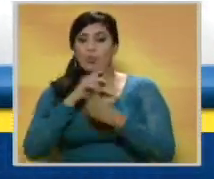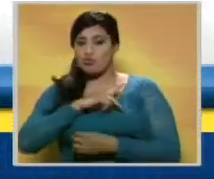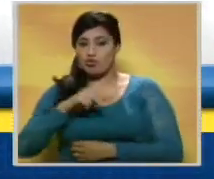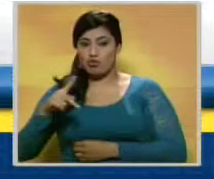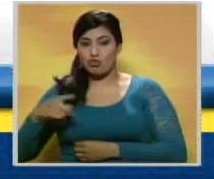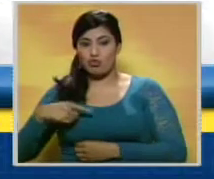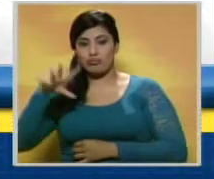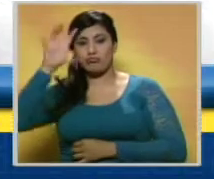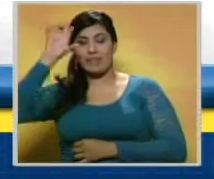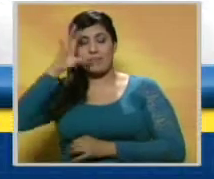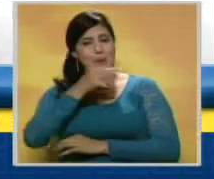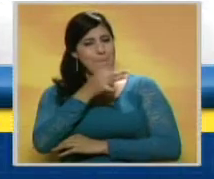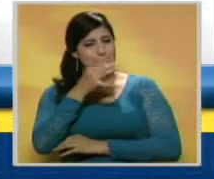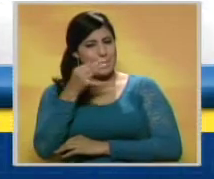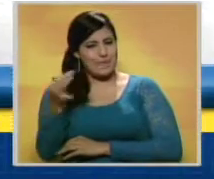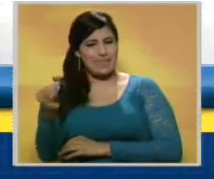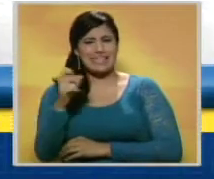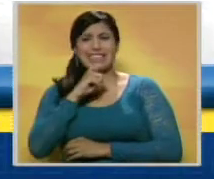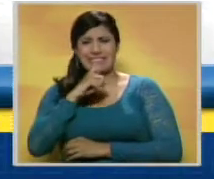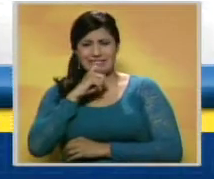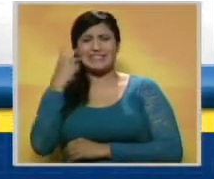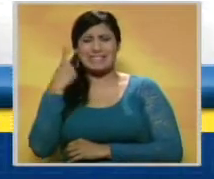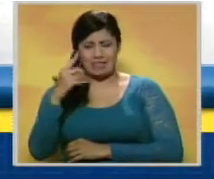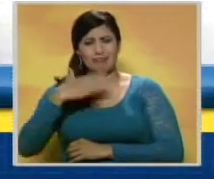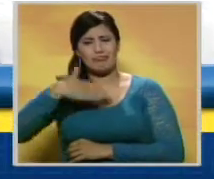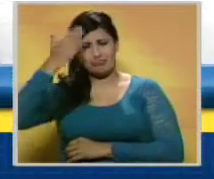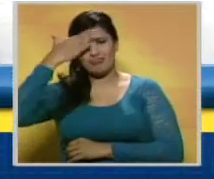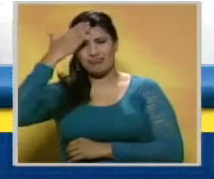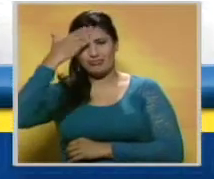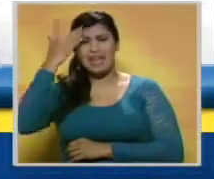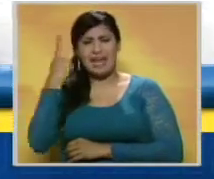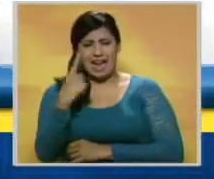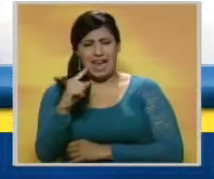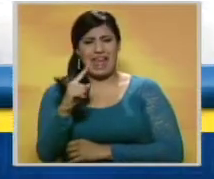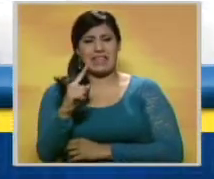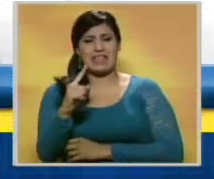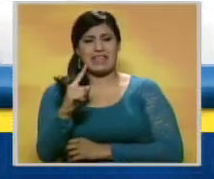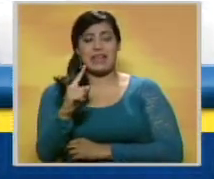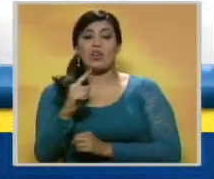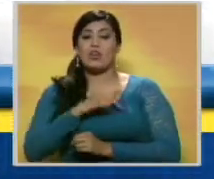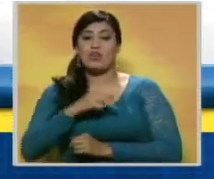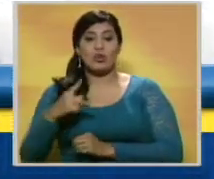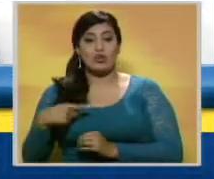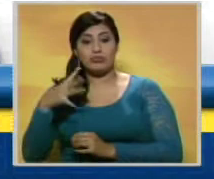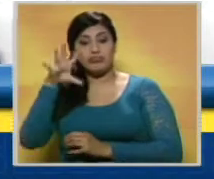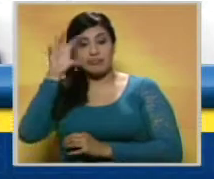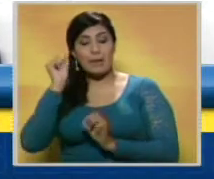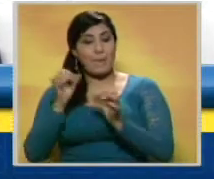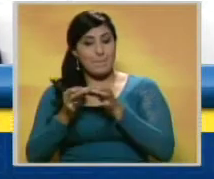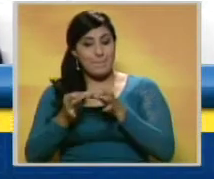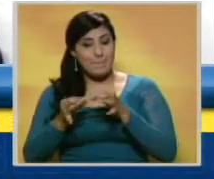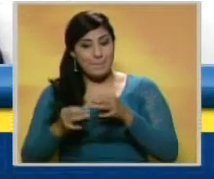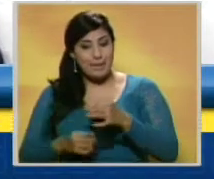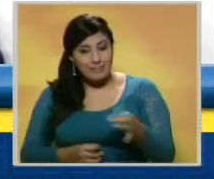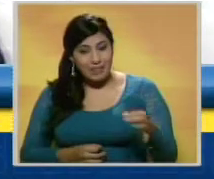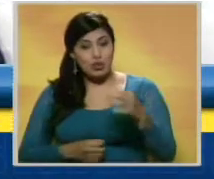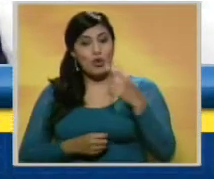todos. Comprendemos perfectamente los riesgos a lo cual ello conlleva. Nosotros comprendemos